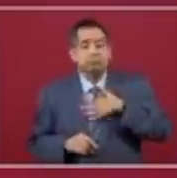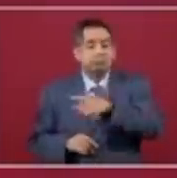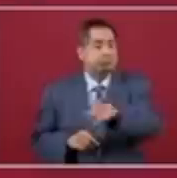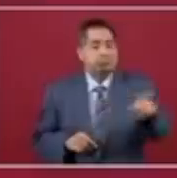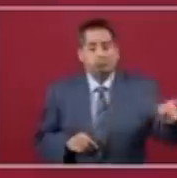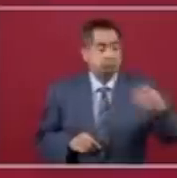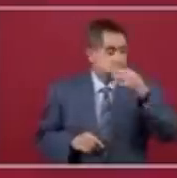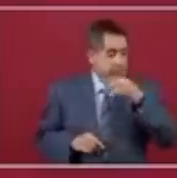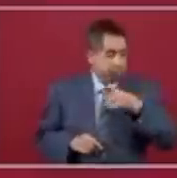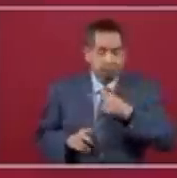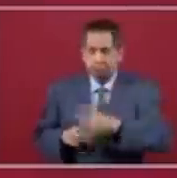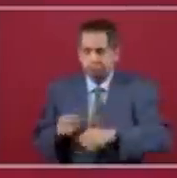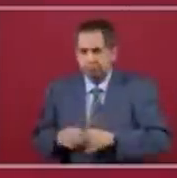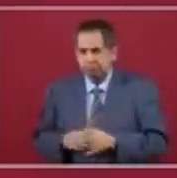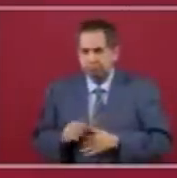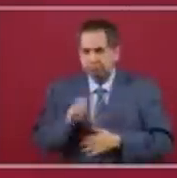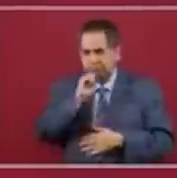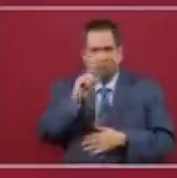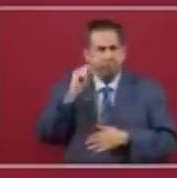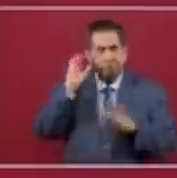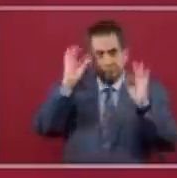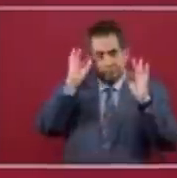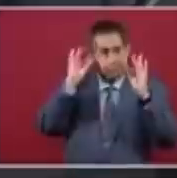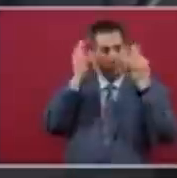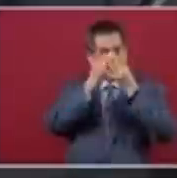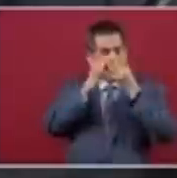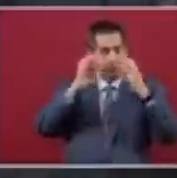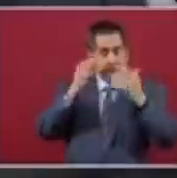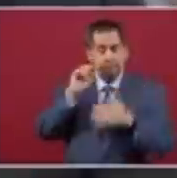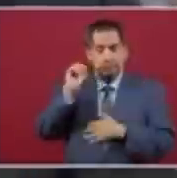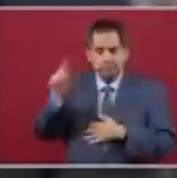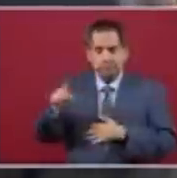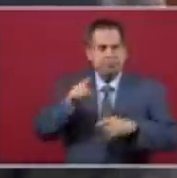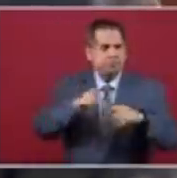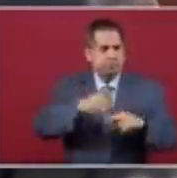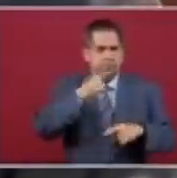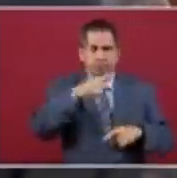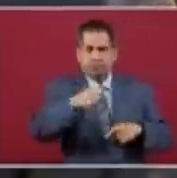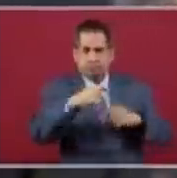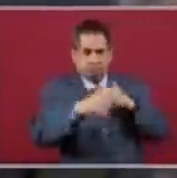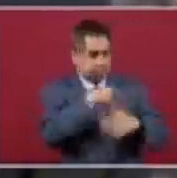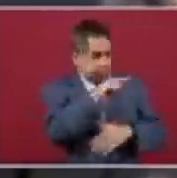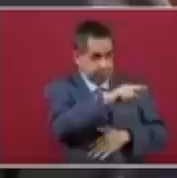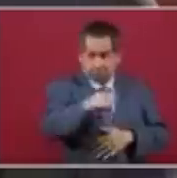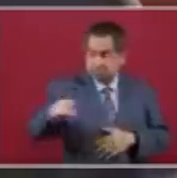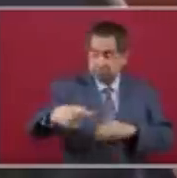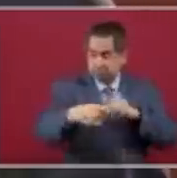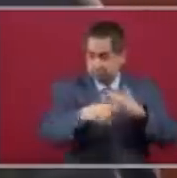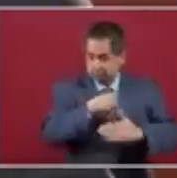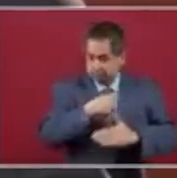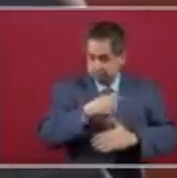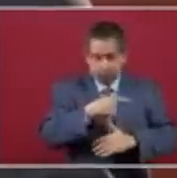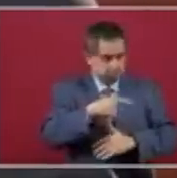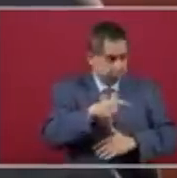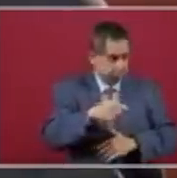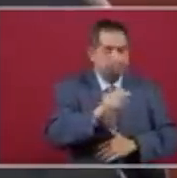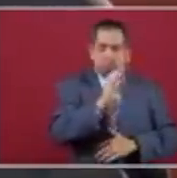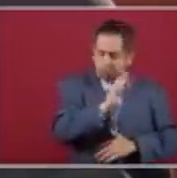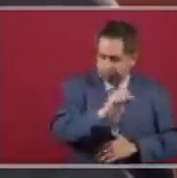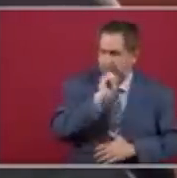ramo. Acaba de haber un caso en aduanas que se denunció aquí, ¿sí? También.